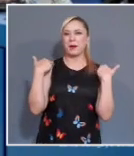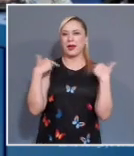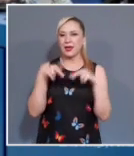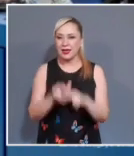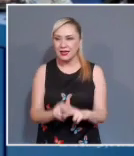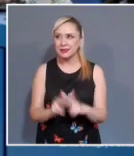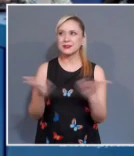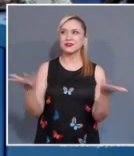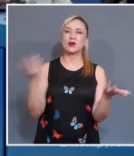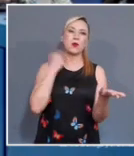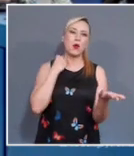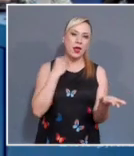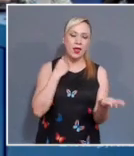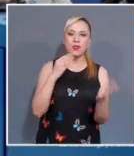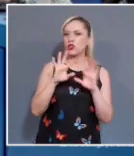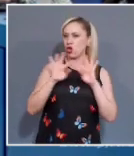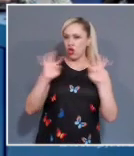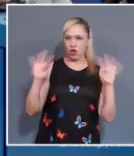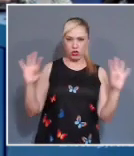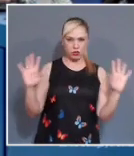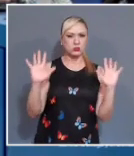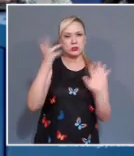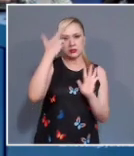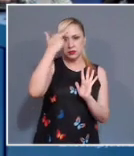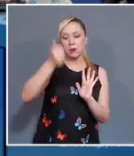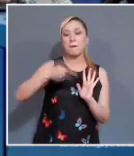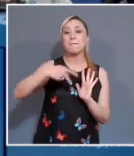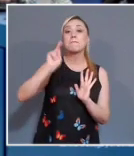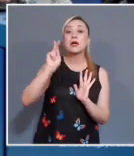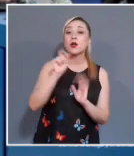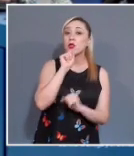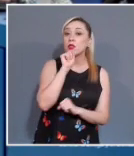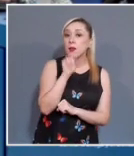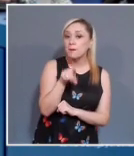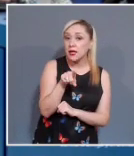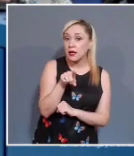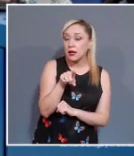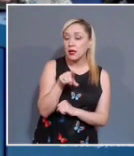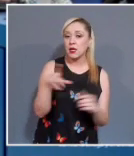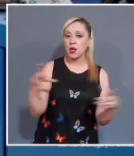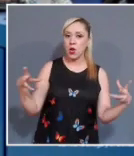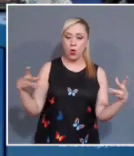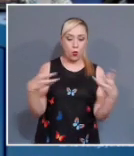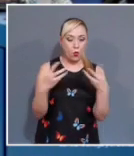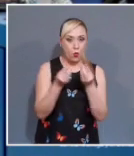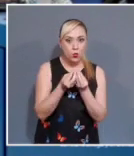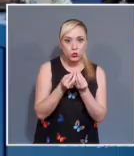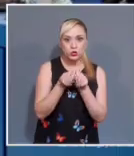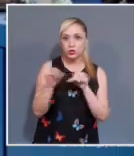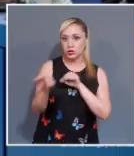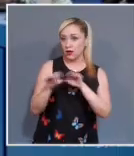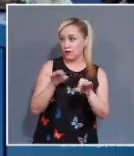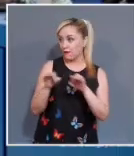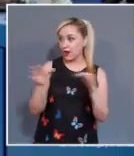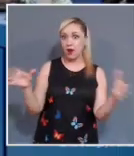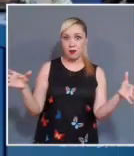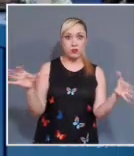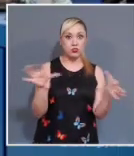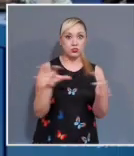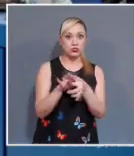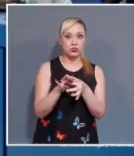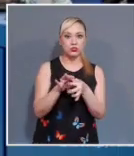la convicción de que solamente trabajando en conjunto vamos a lograr un cambio en